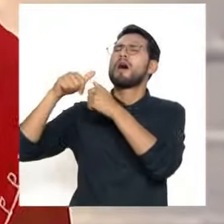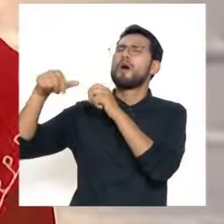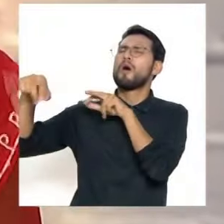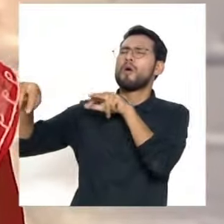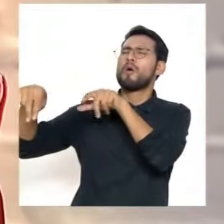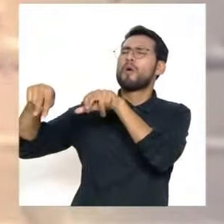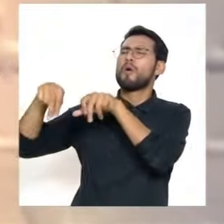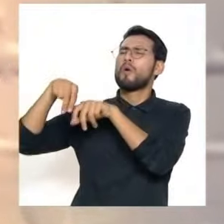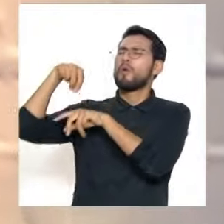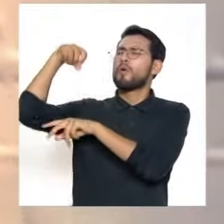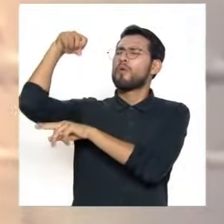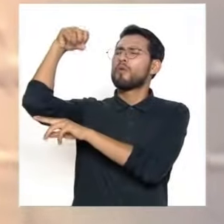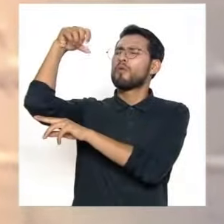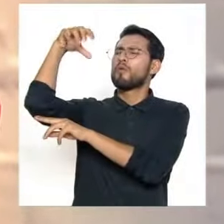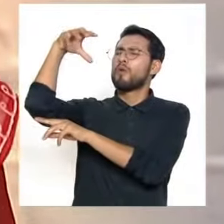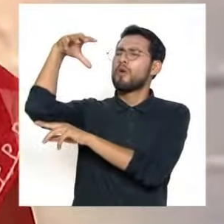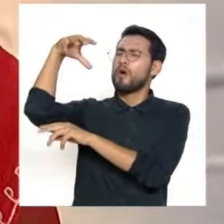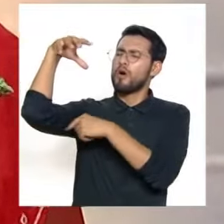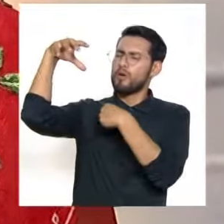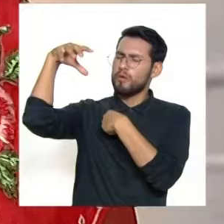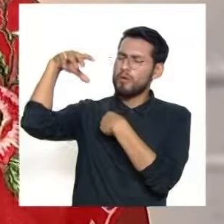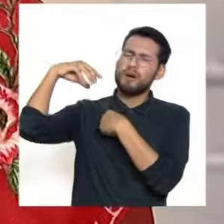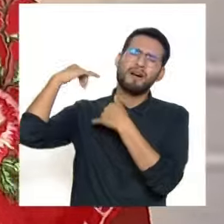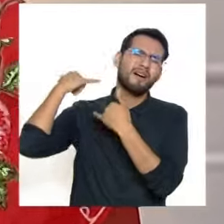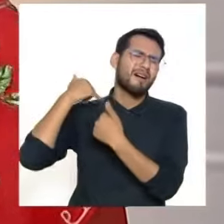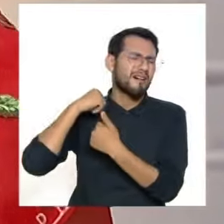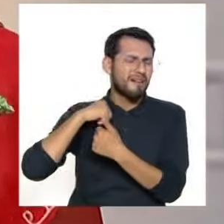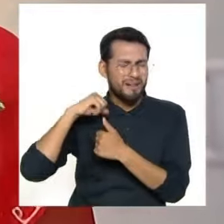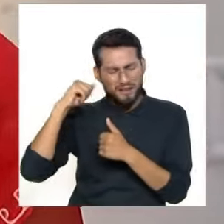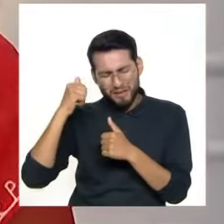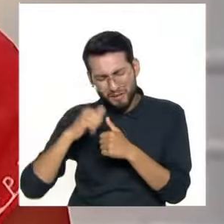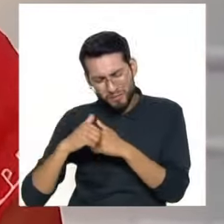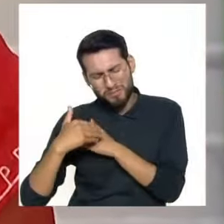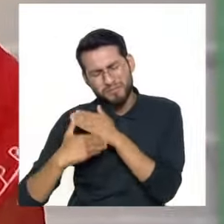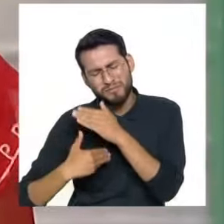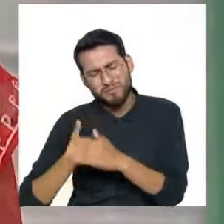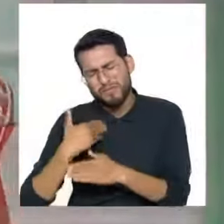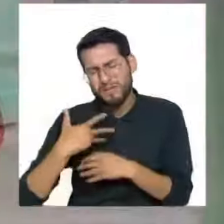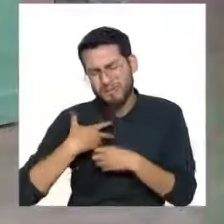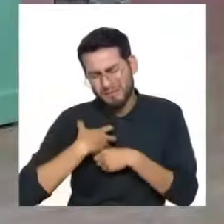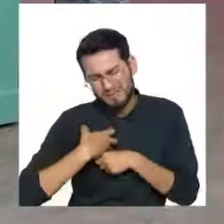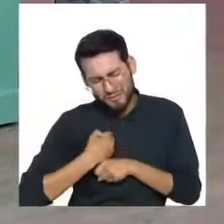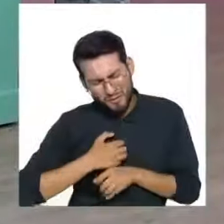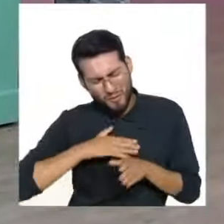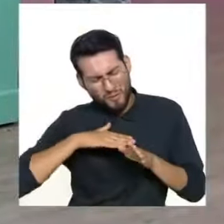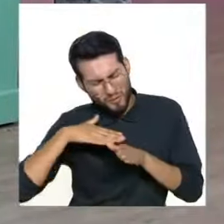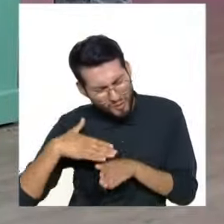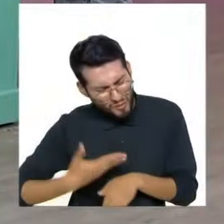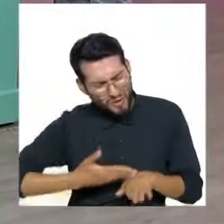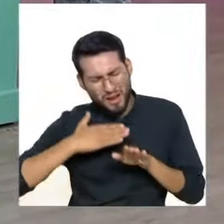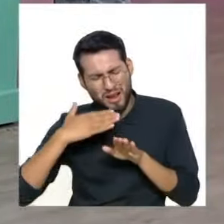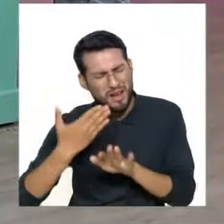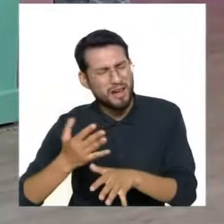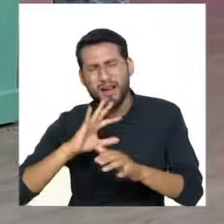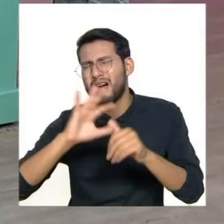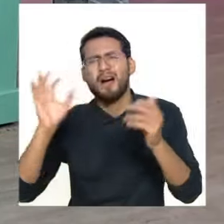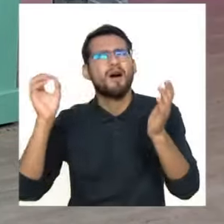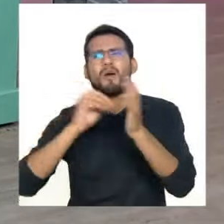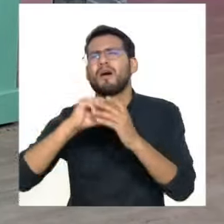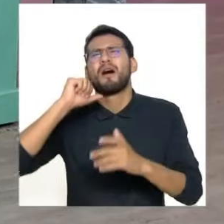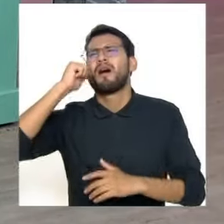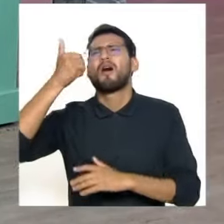cada día muero yo voy pagando aquel error y ya no habrá mañana